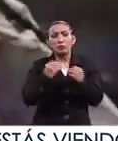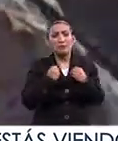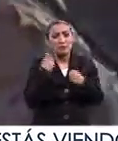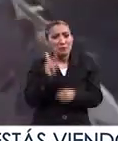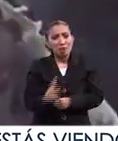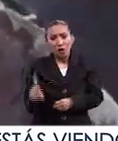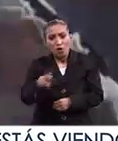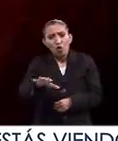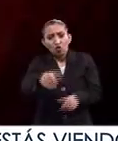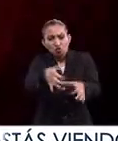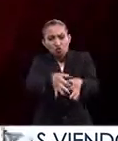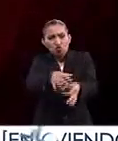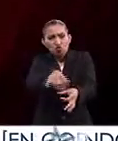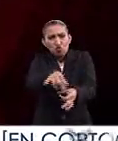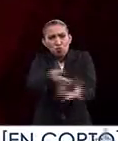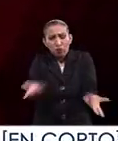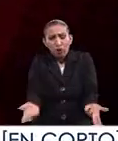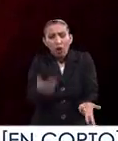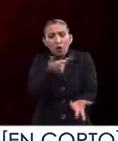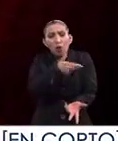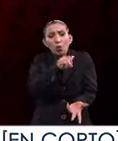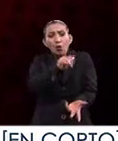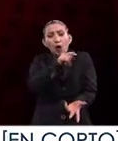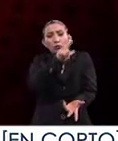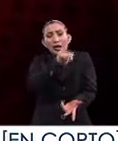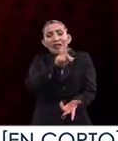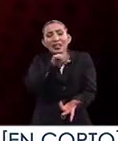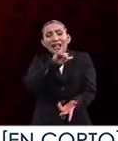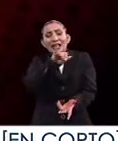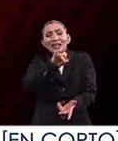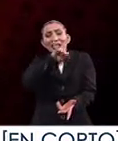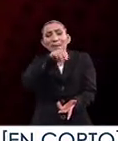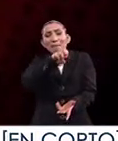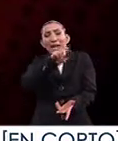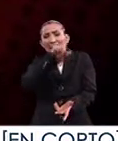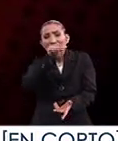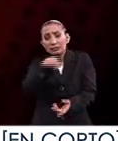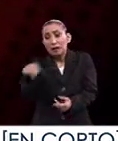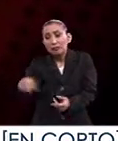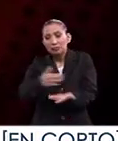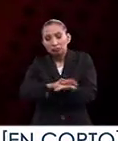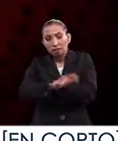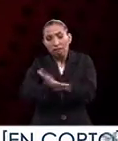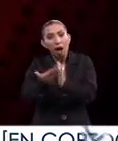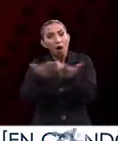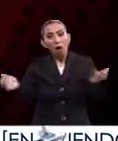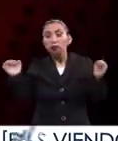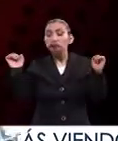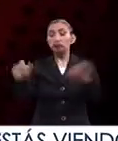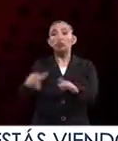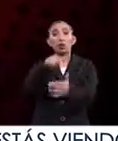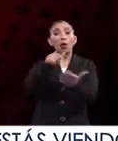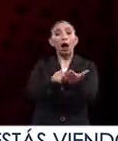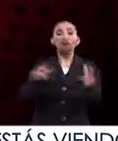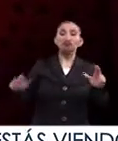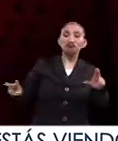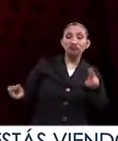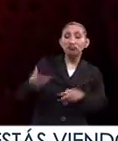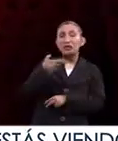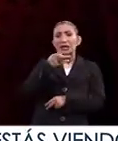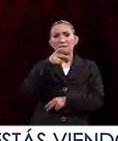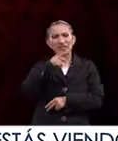un pueblito chiquito que era Huautla de Jiménez, que de repente se convirtió en la meca de los